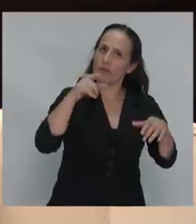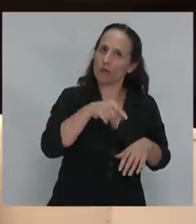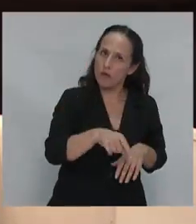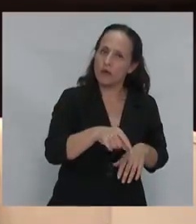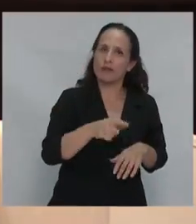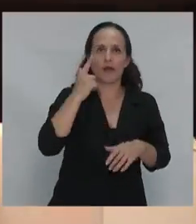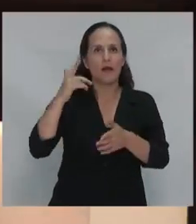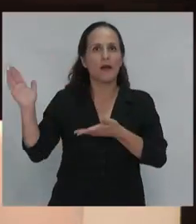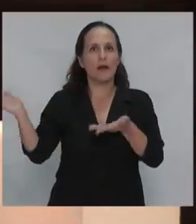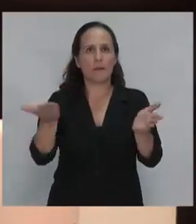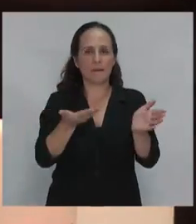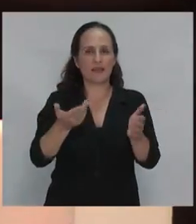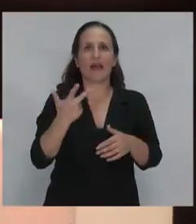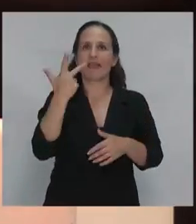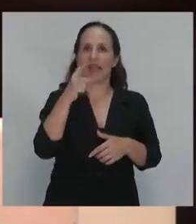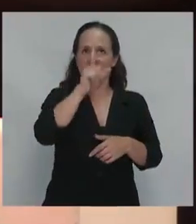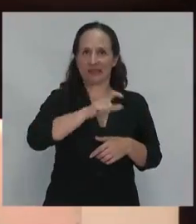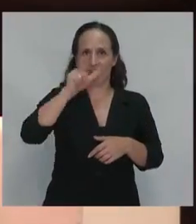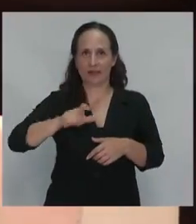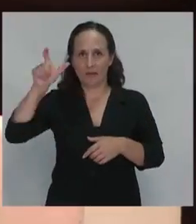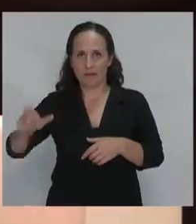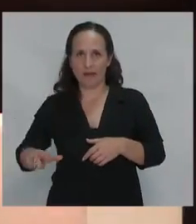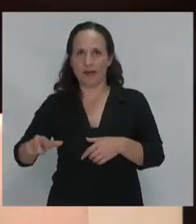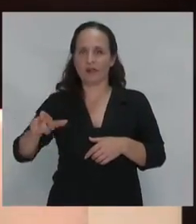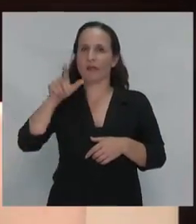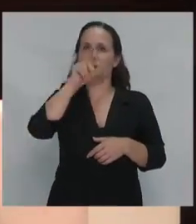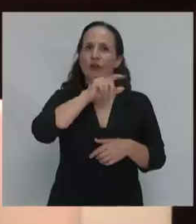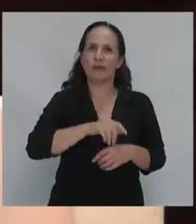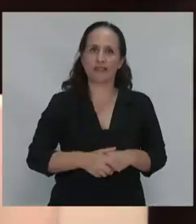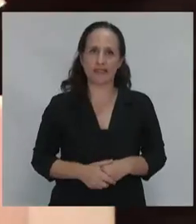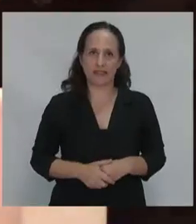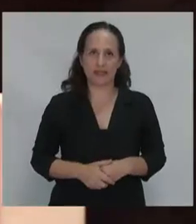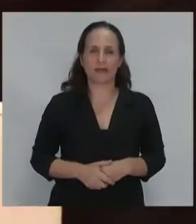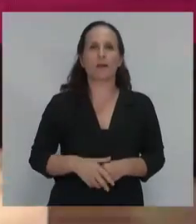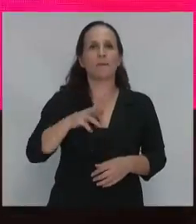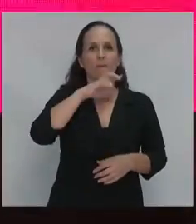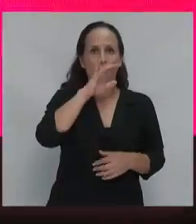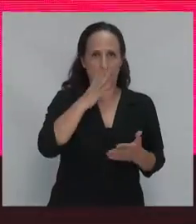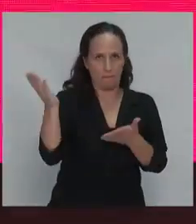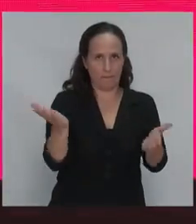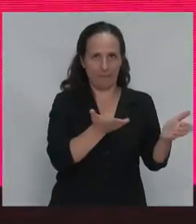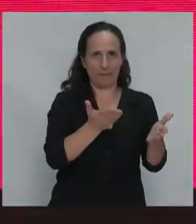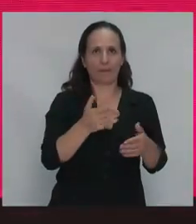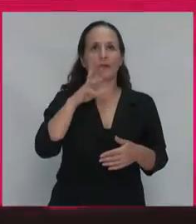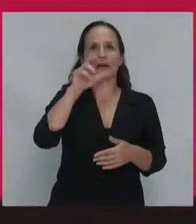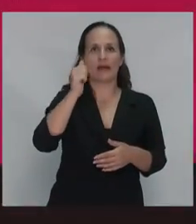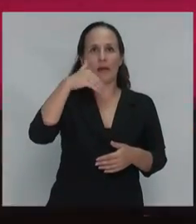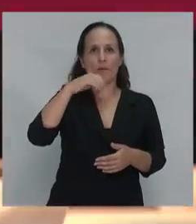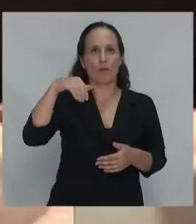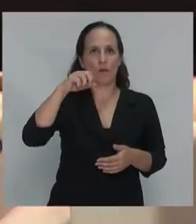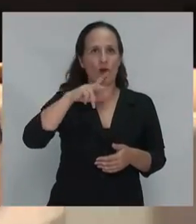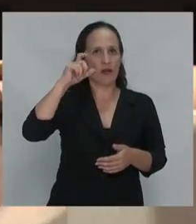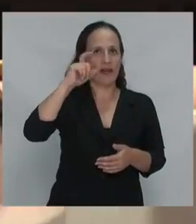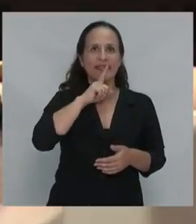invitar a los tres colegas que integran el panel por favor pasen así los presento ignacio ramonet